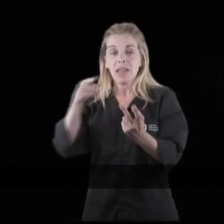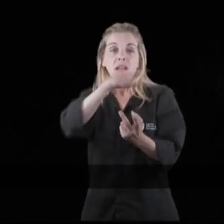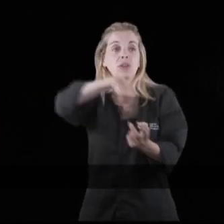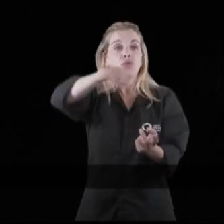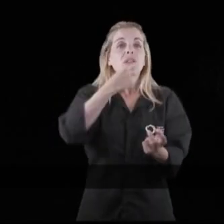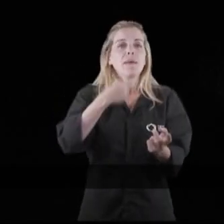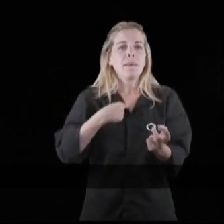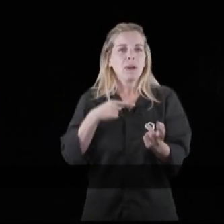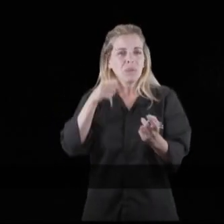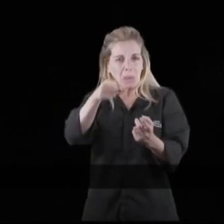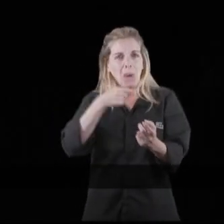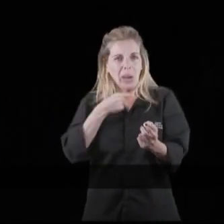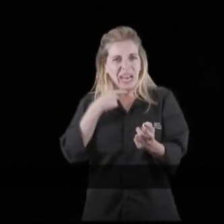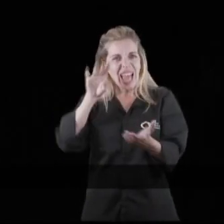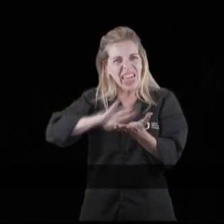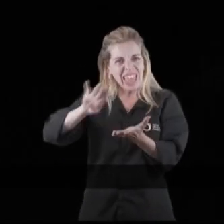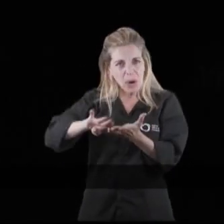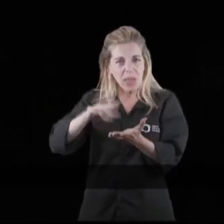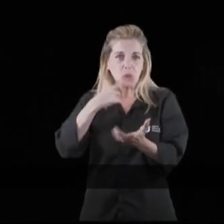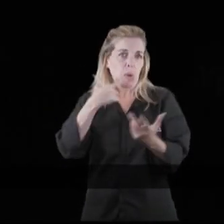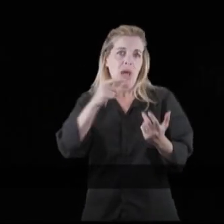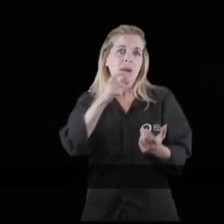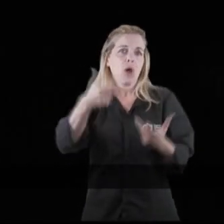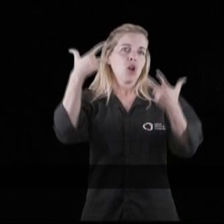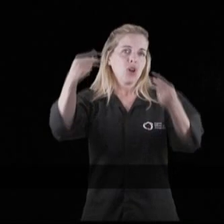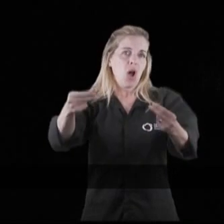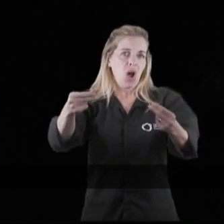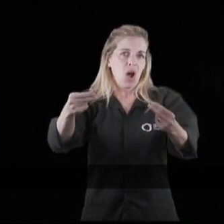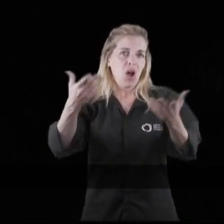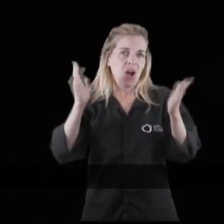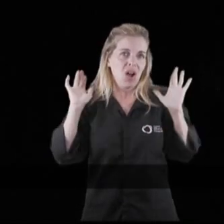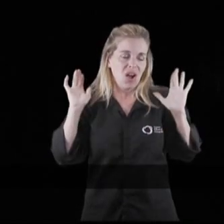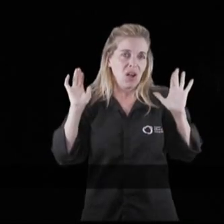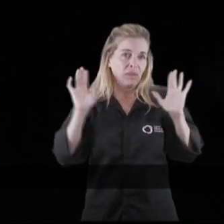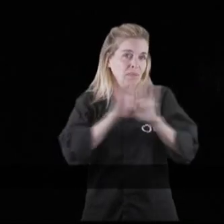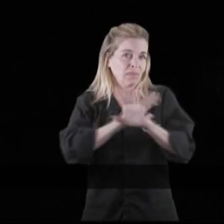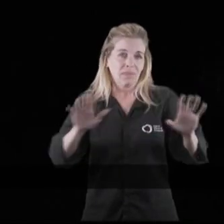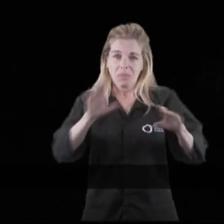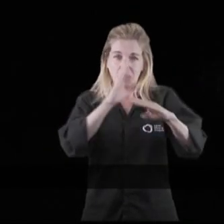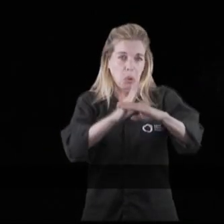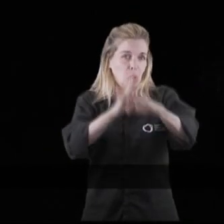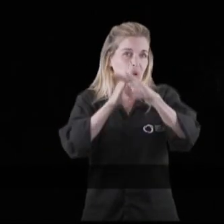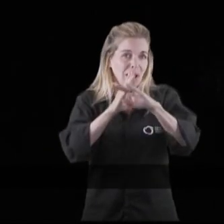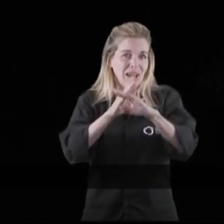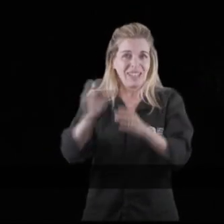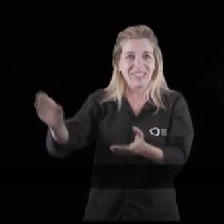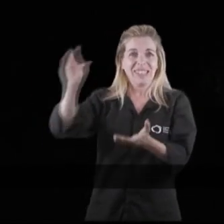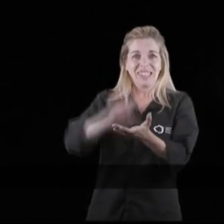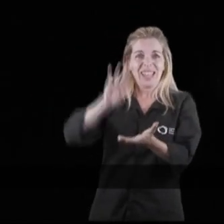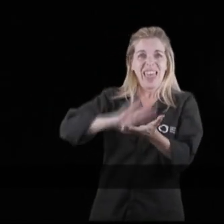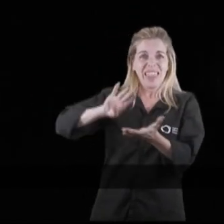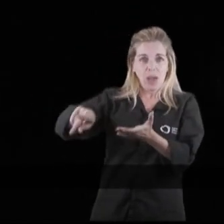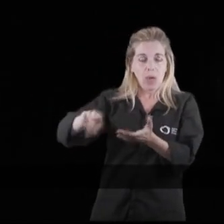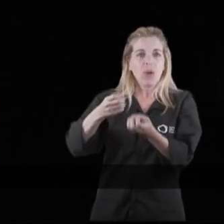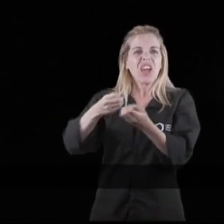preguntan, vos hubieras querido tener esa deuda, yo hubiera querido no tenerla. De hecho, nunca más tomé deuda y cuando el remanente que quedaba